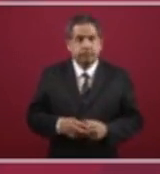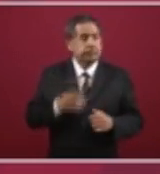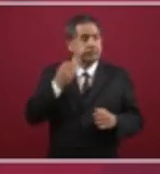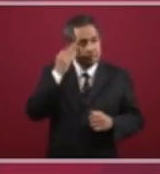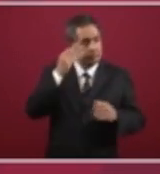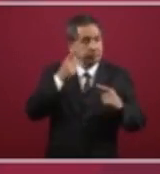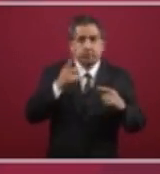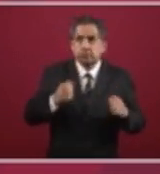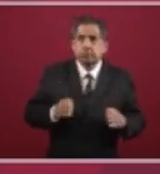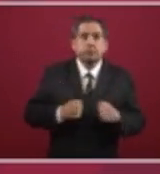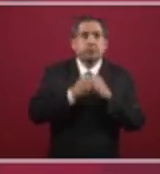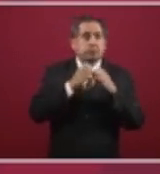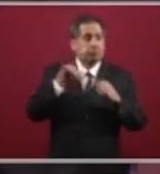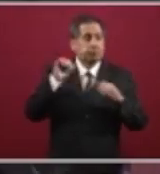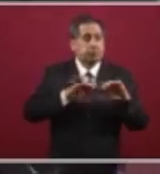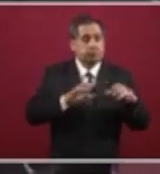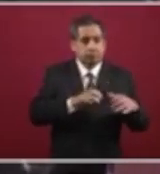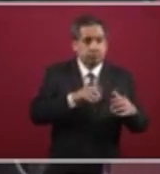extraordinario